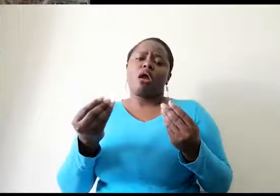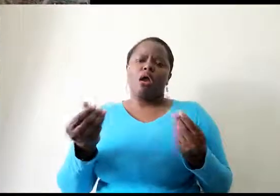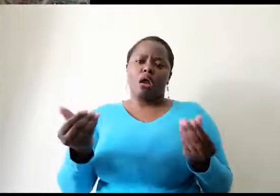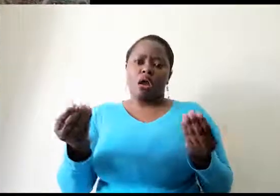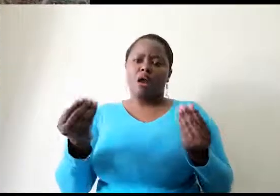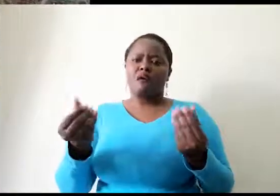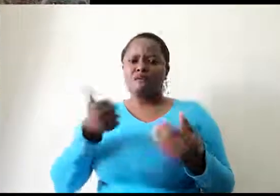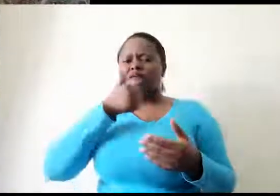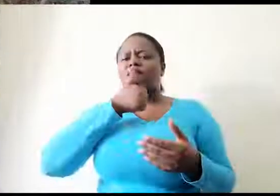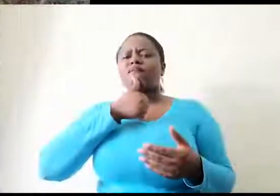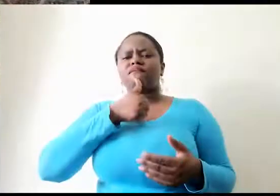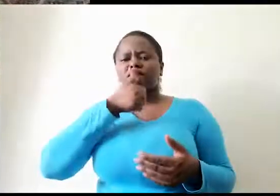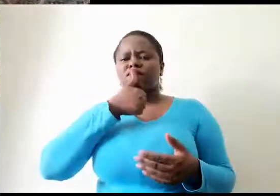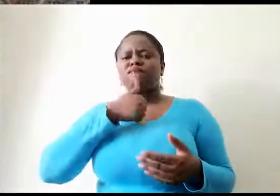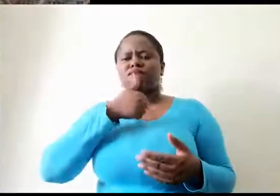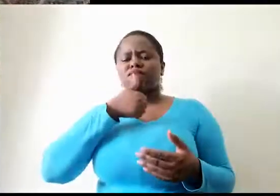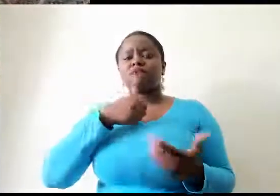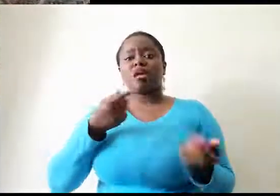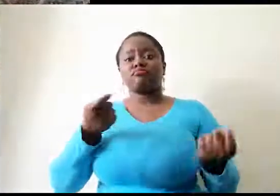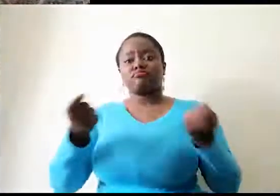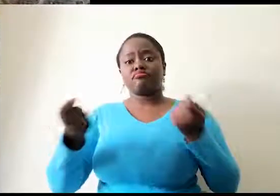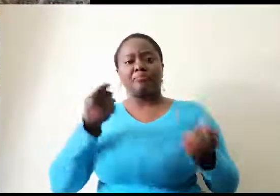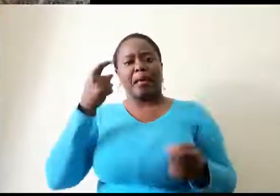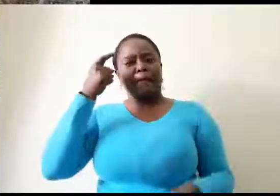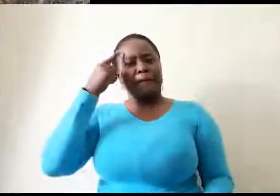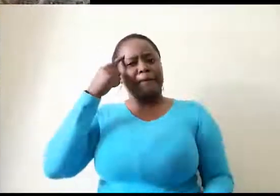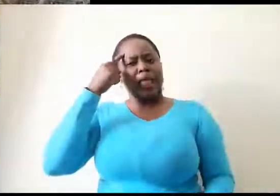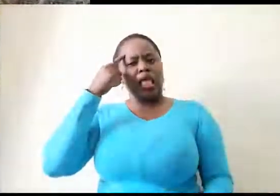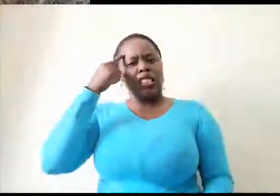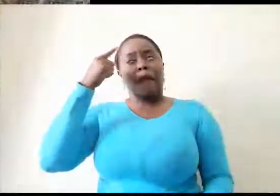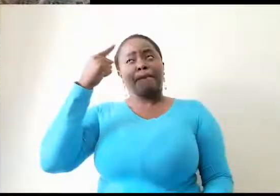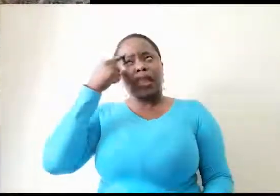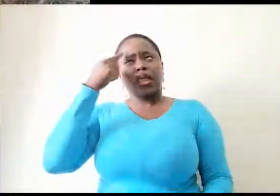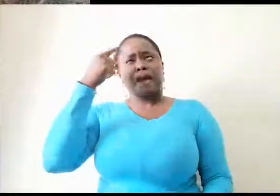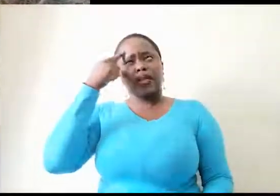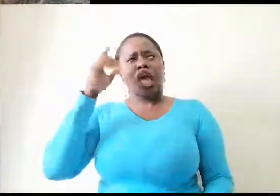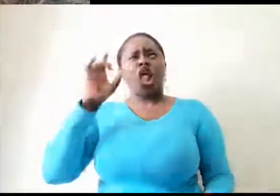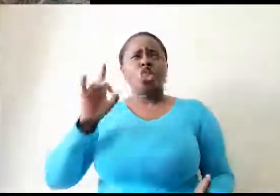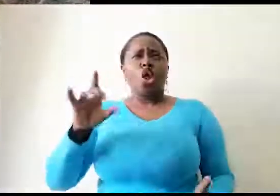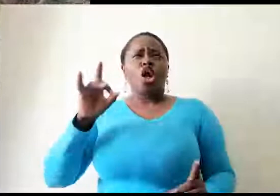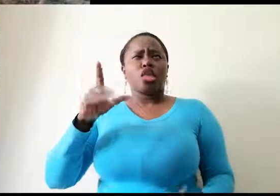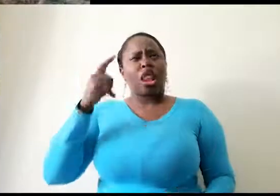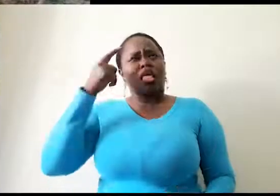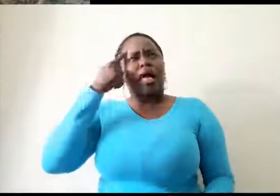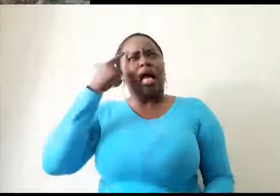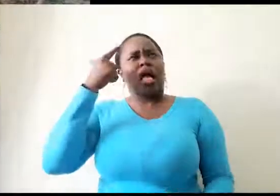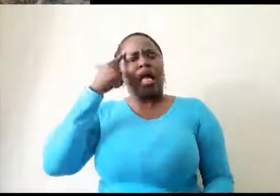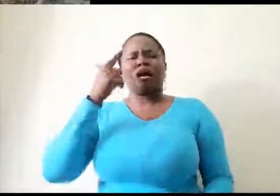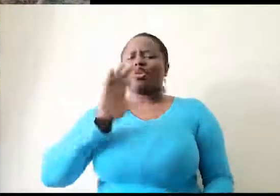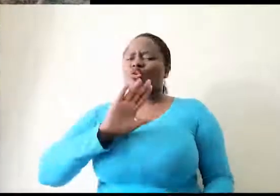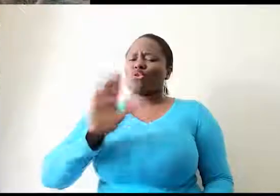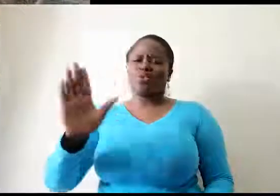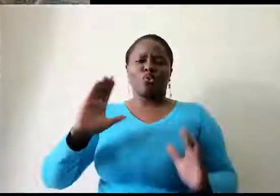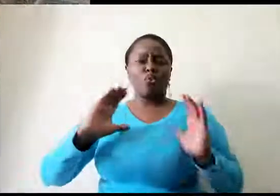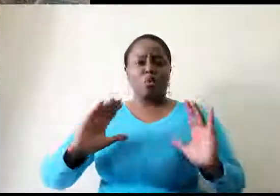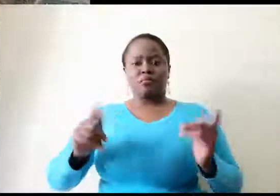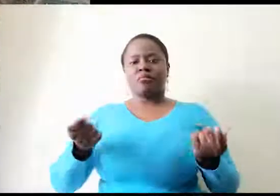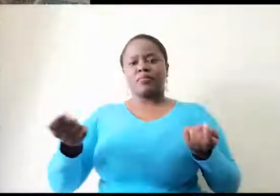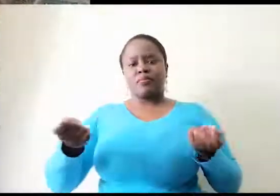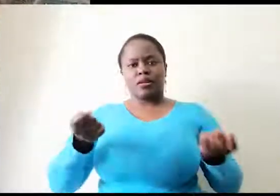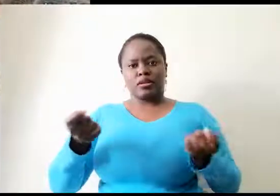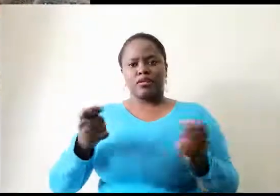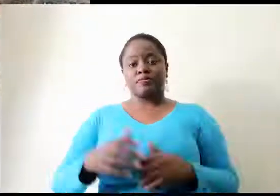soportar. Además, todo es cuestión de manejarlo mentalmente. Todo depende de cómo tú aceptes el dolor en tu